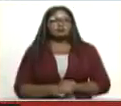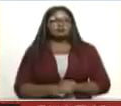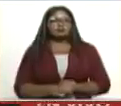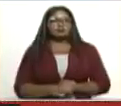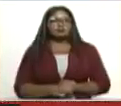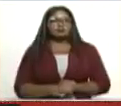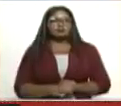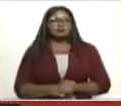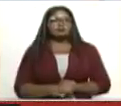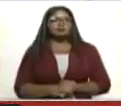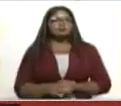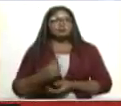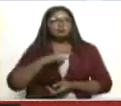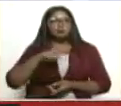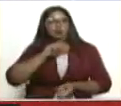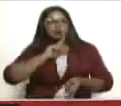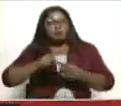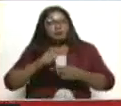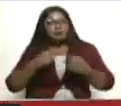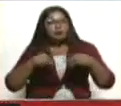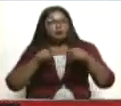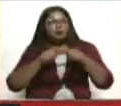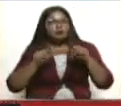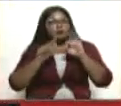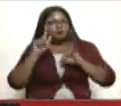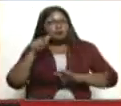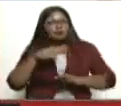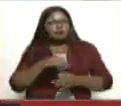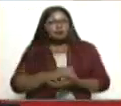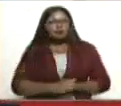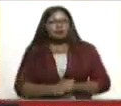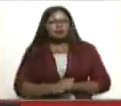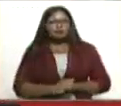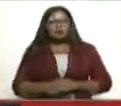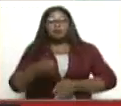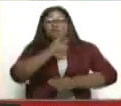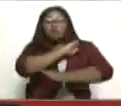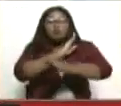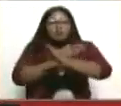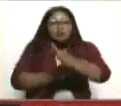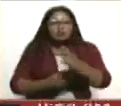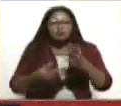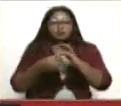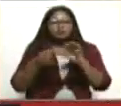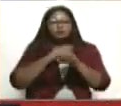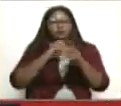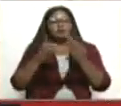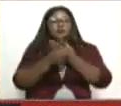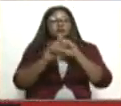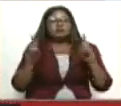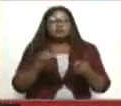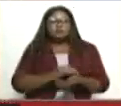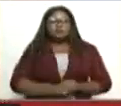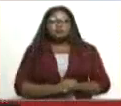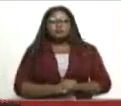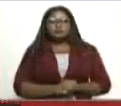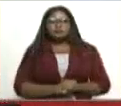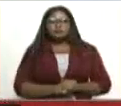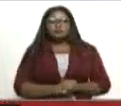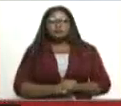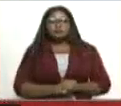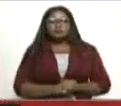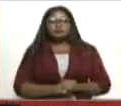Esto, digamos, nos obliga a fortalecer una democracia que como régimen